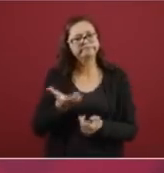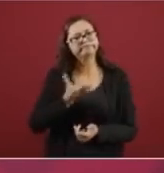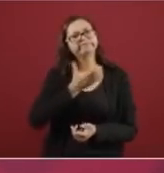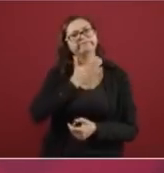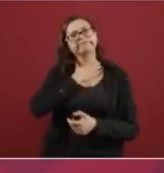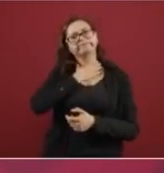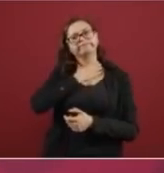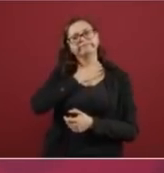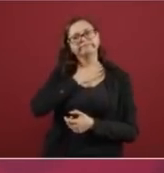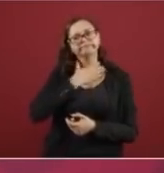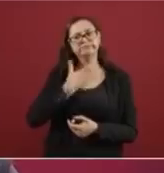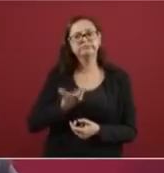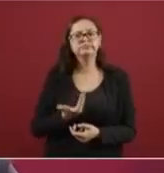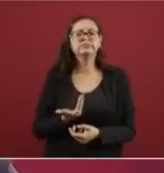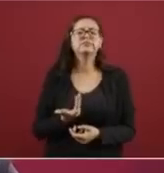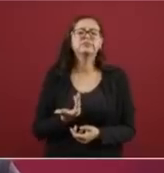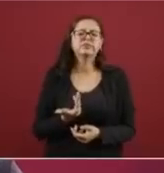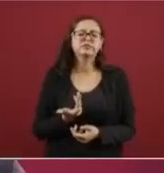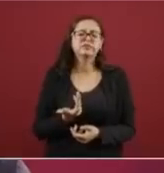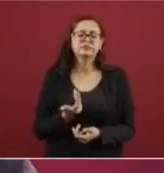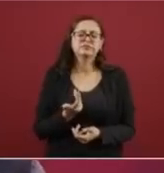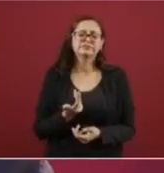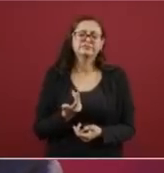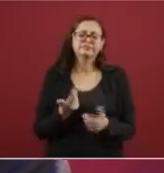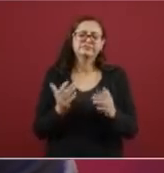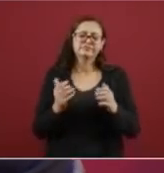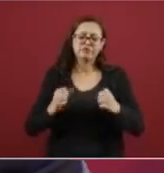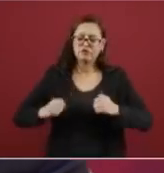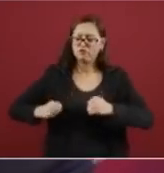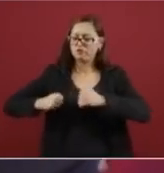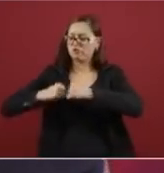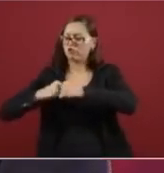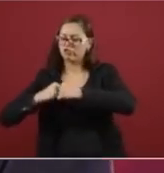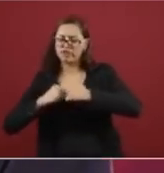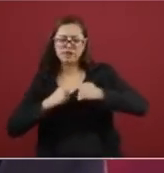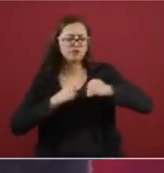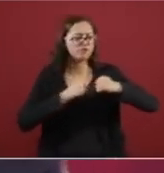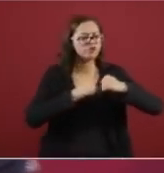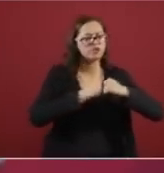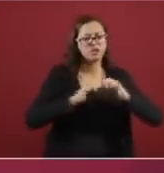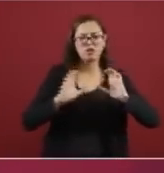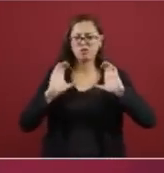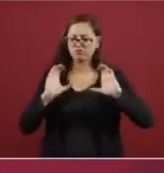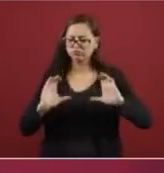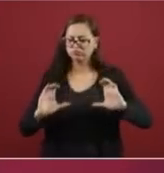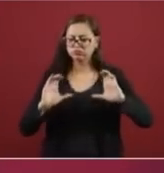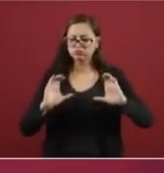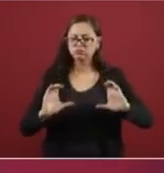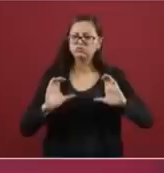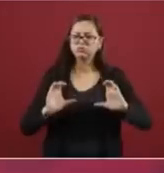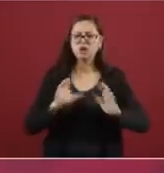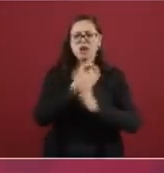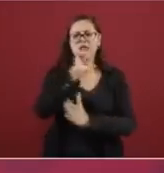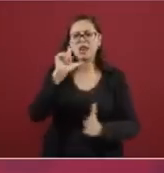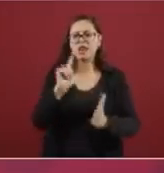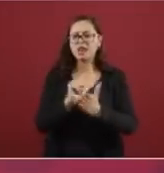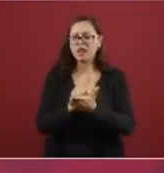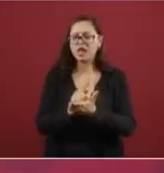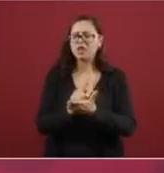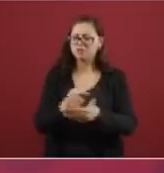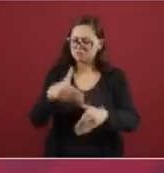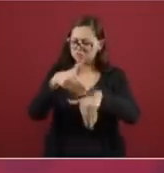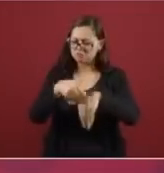Por eso tenemos que cuidar nuestra frontera, que se aplique la ley, respetando derechos